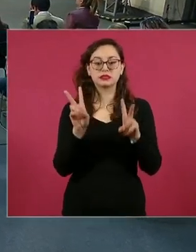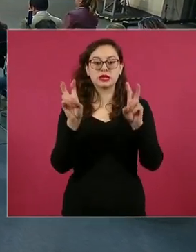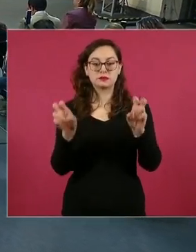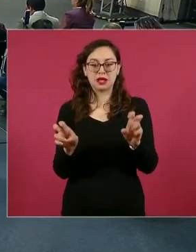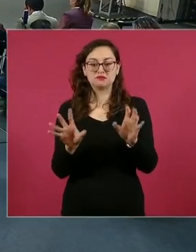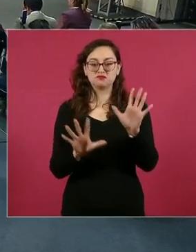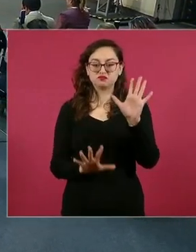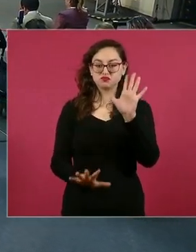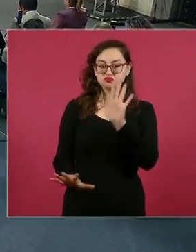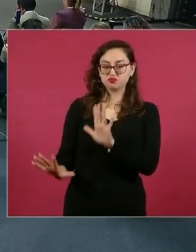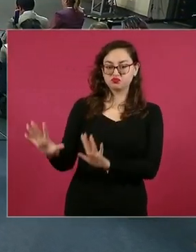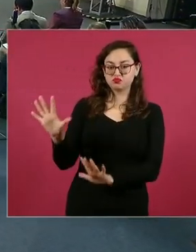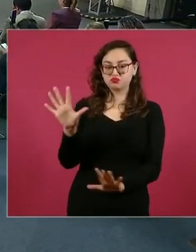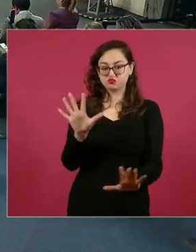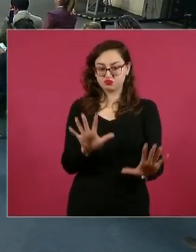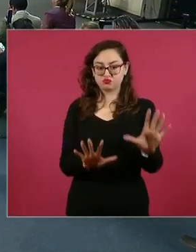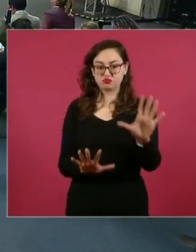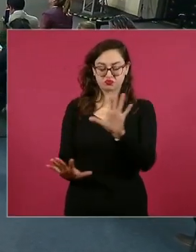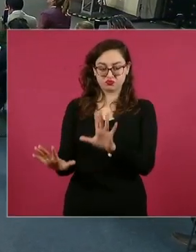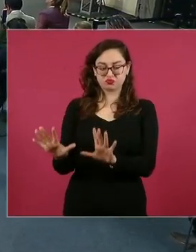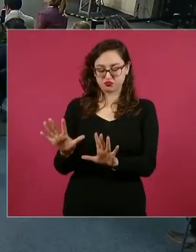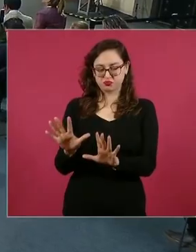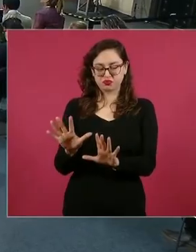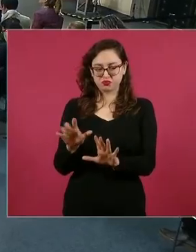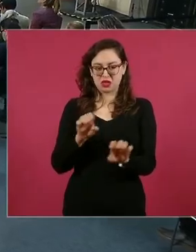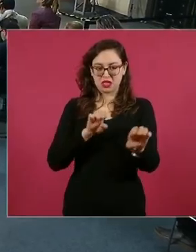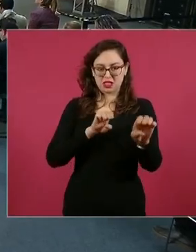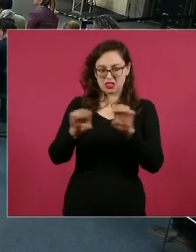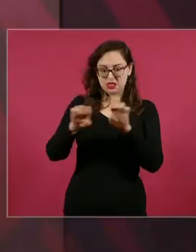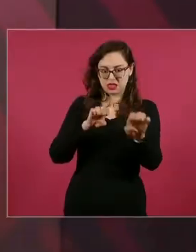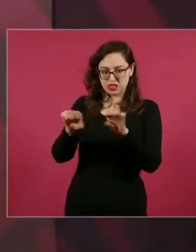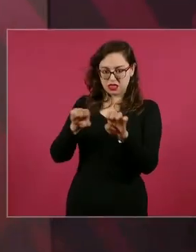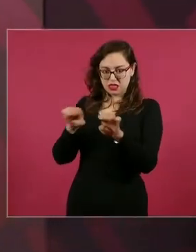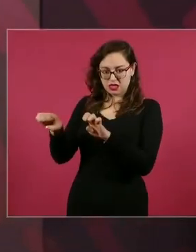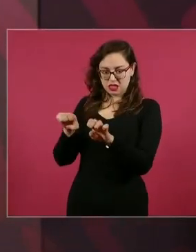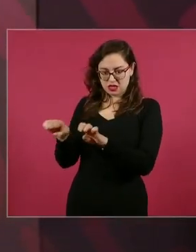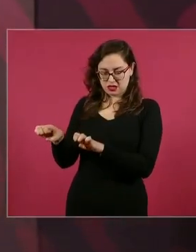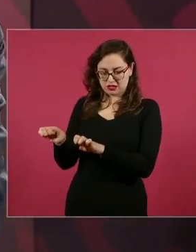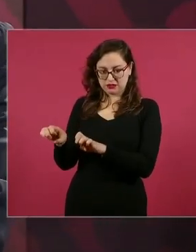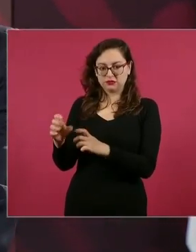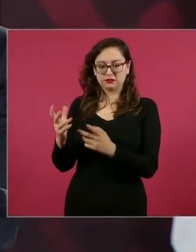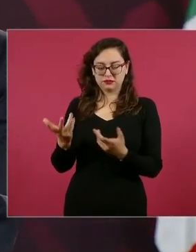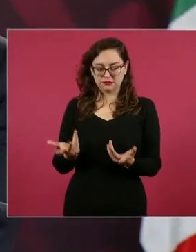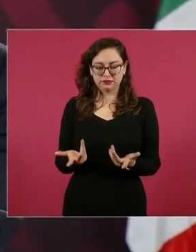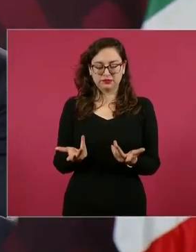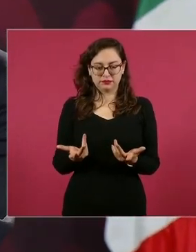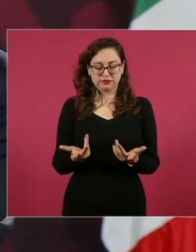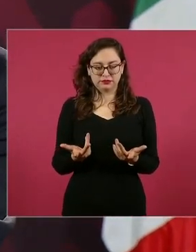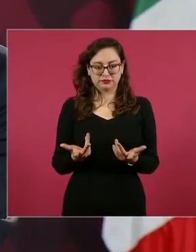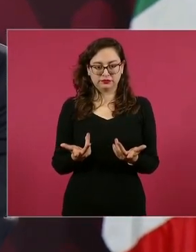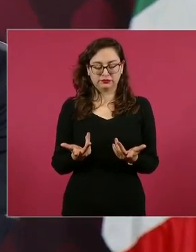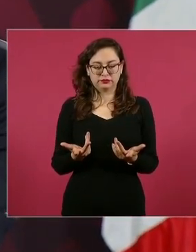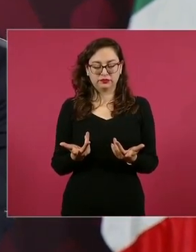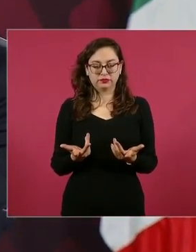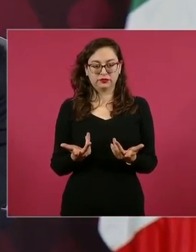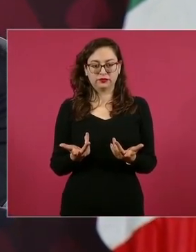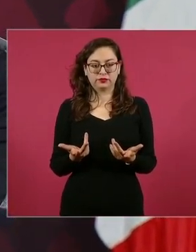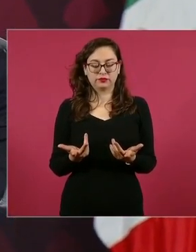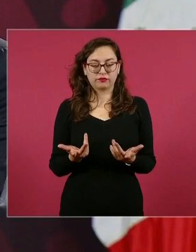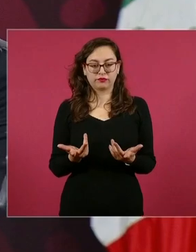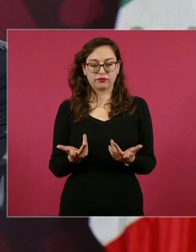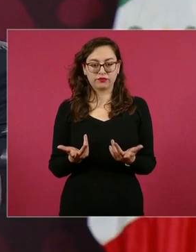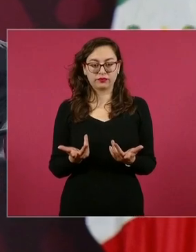manipulación y a limitar el